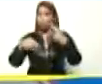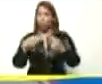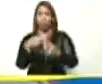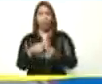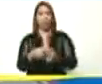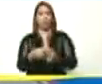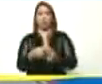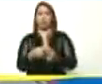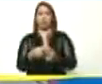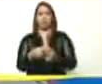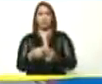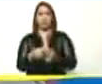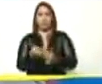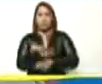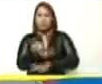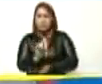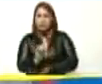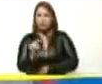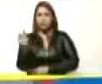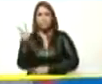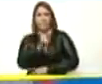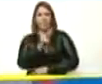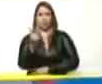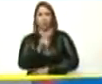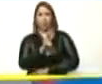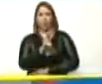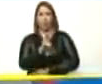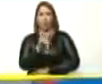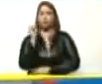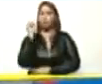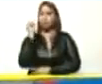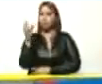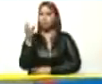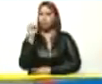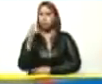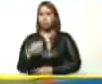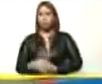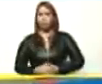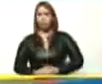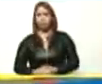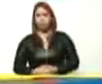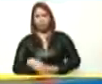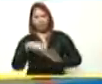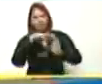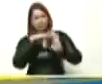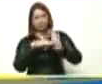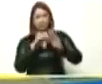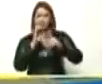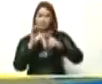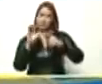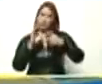había existido en Venezuela, un parlamento, de esas características,